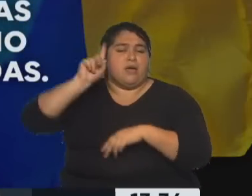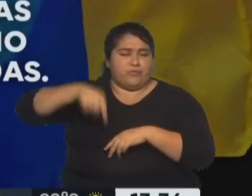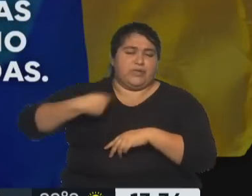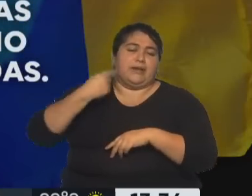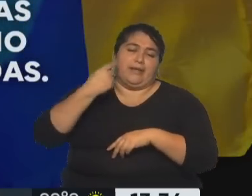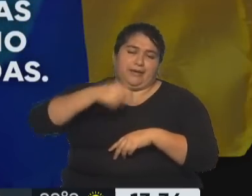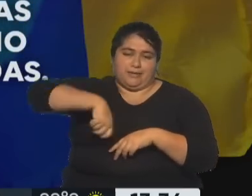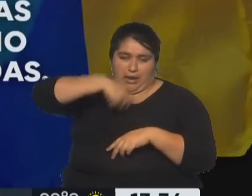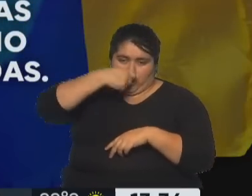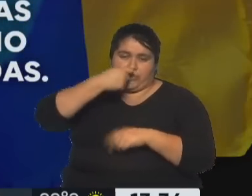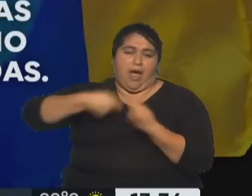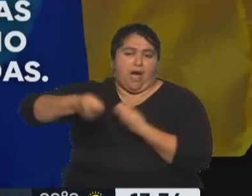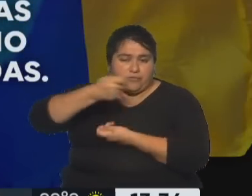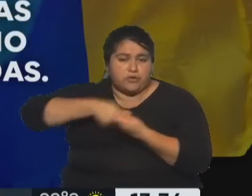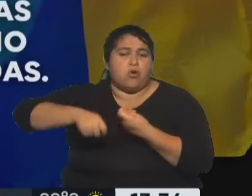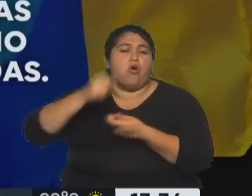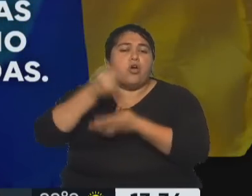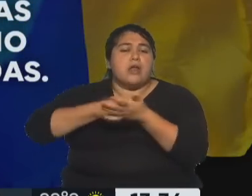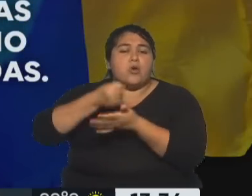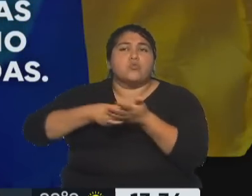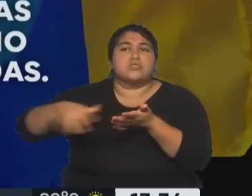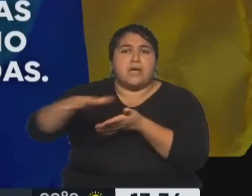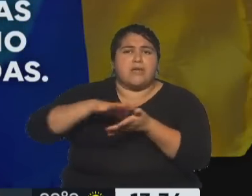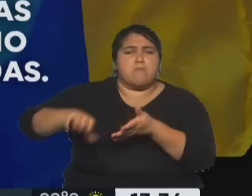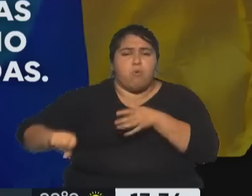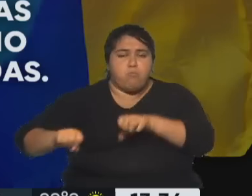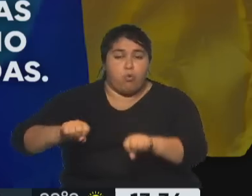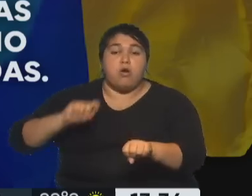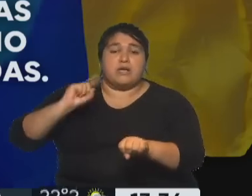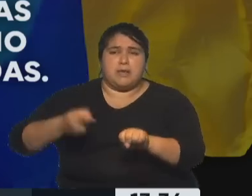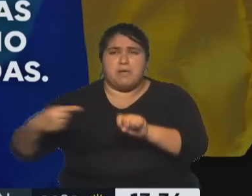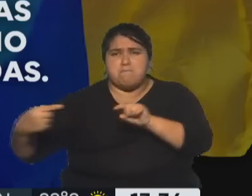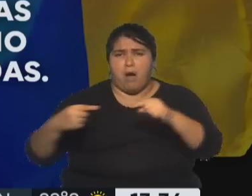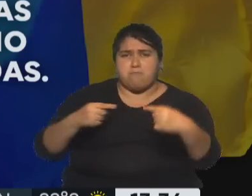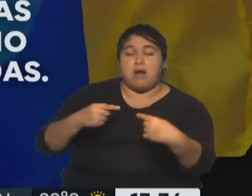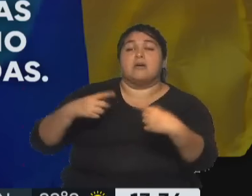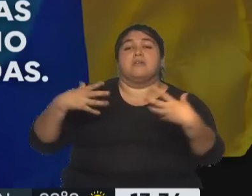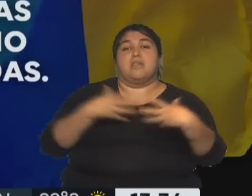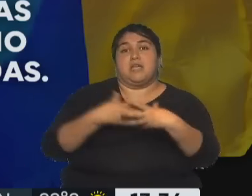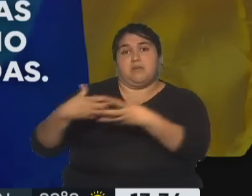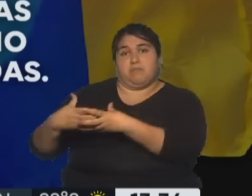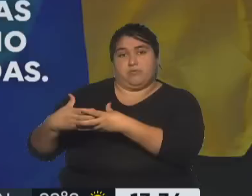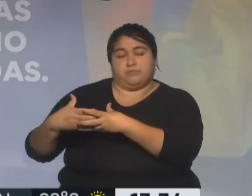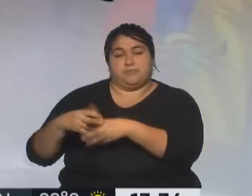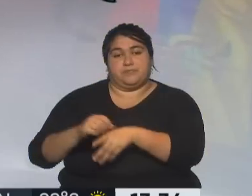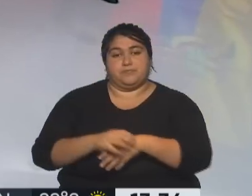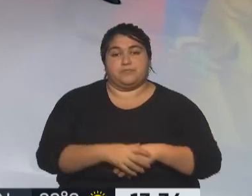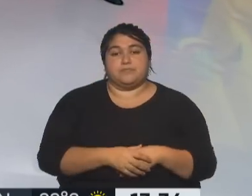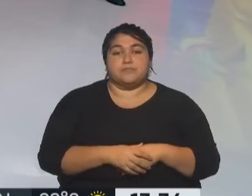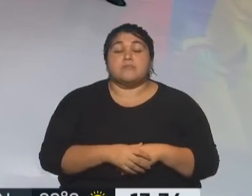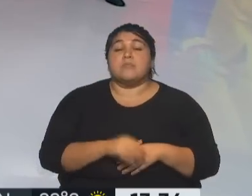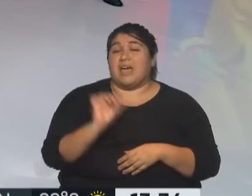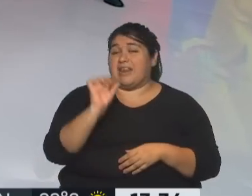relacionadas con el narcotráfico, la lucha del terrorismo y pugnas de poder dentro de las mismas bandas.